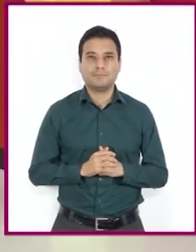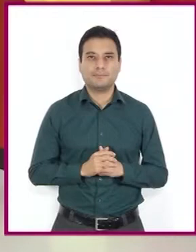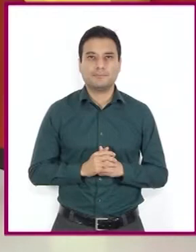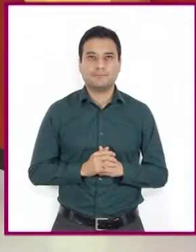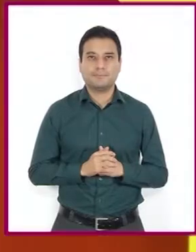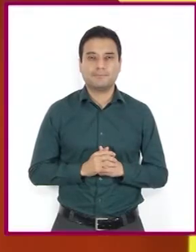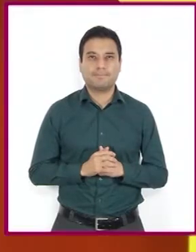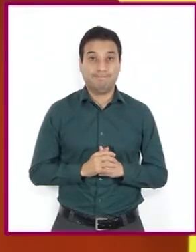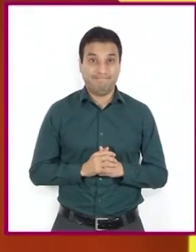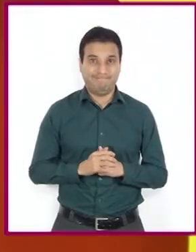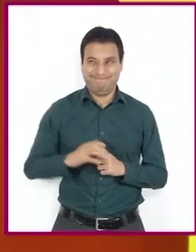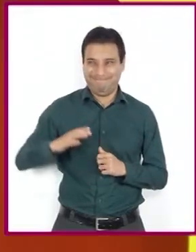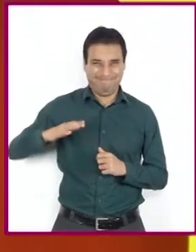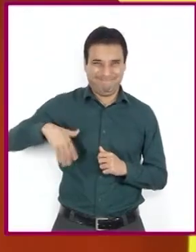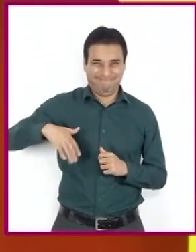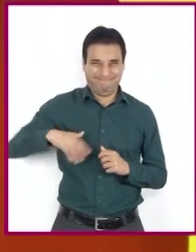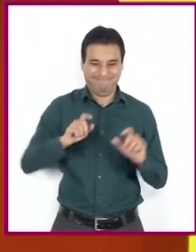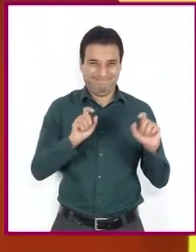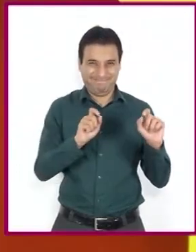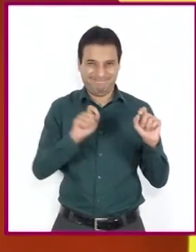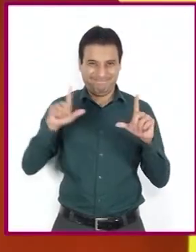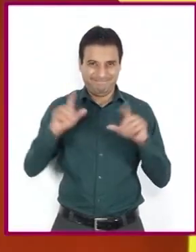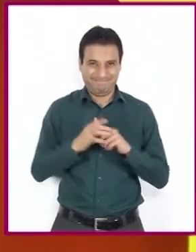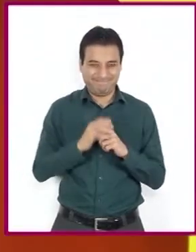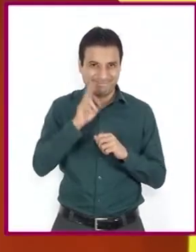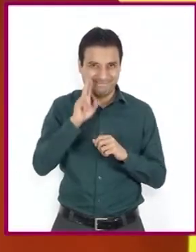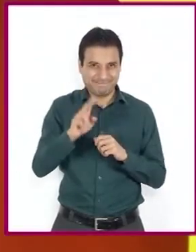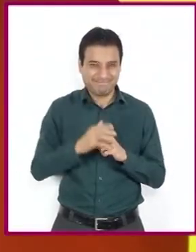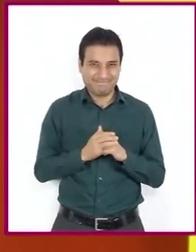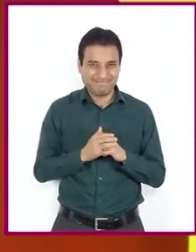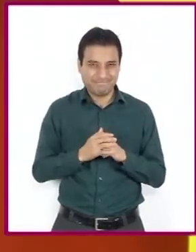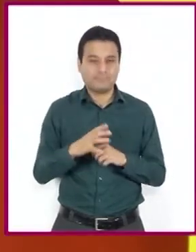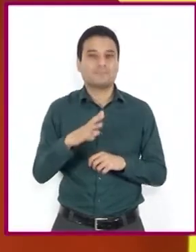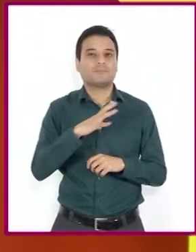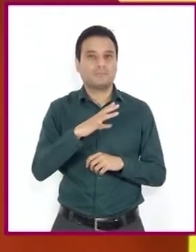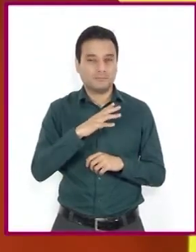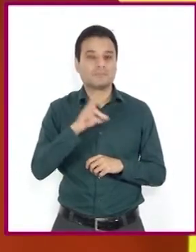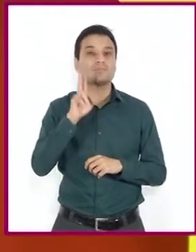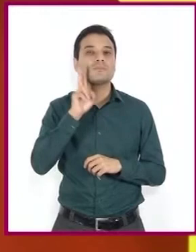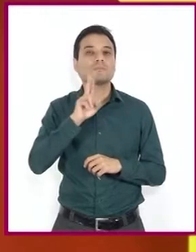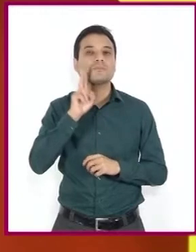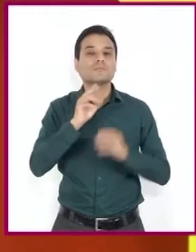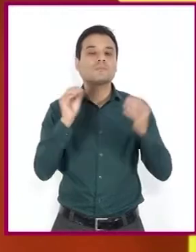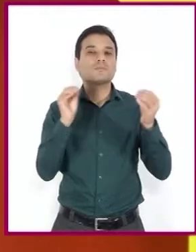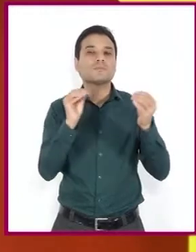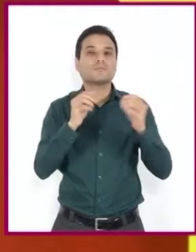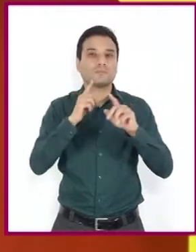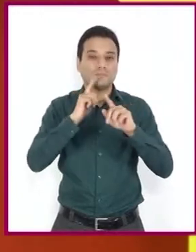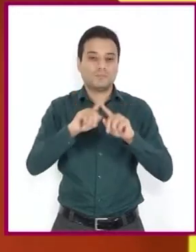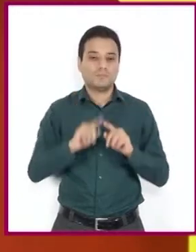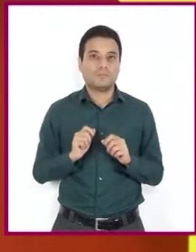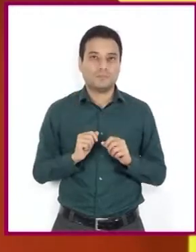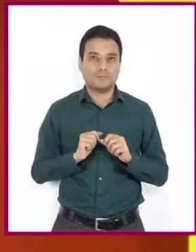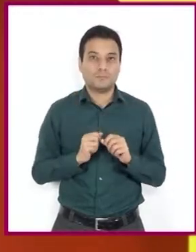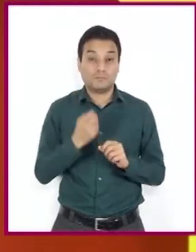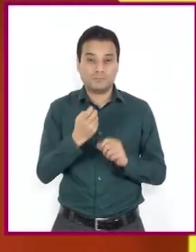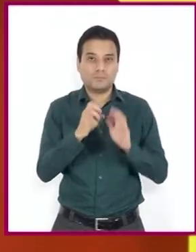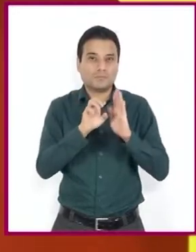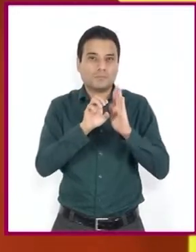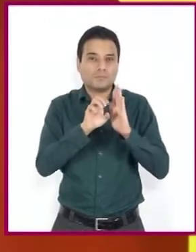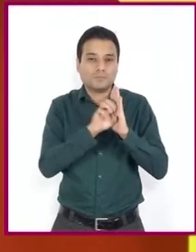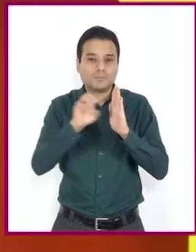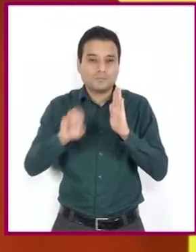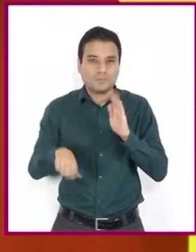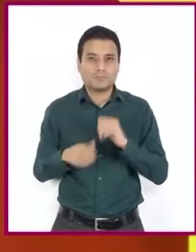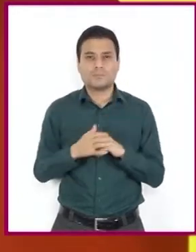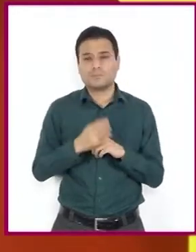En el párrafo anterior pudimos apreciar el tipo de argumento utilizado, que en este ejemplo en particular es a través de